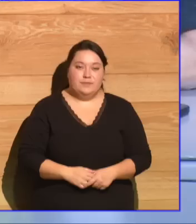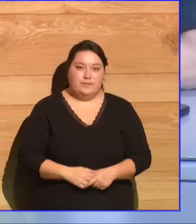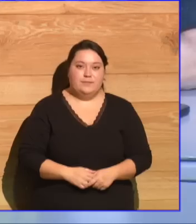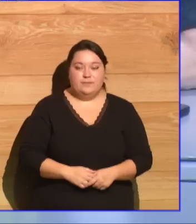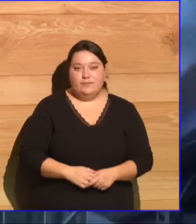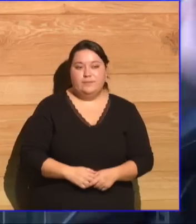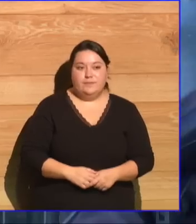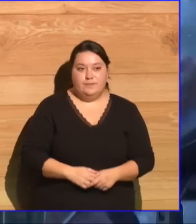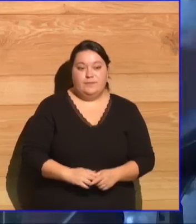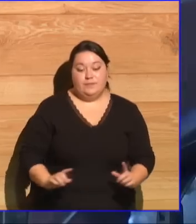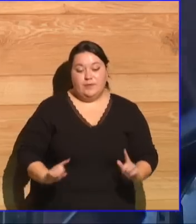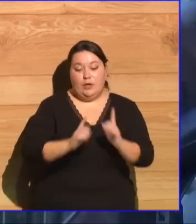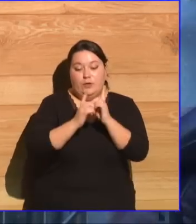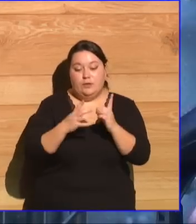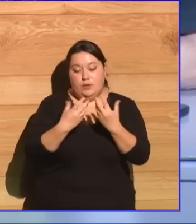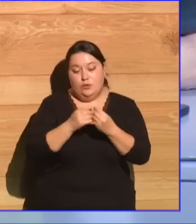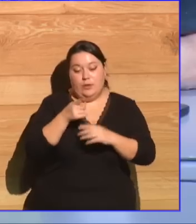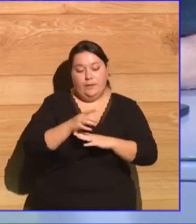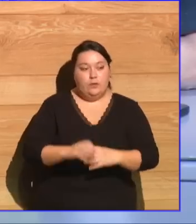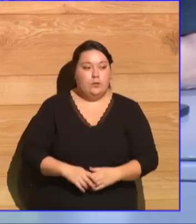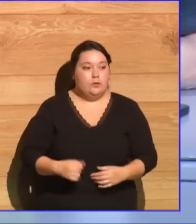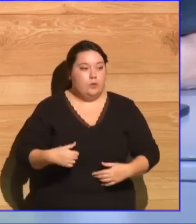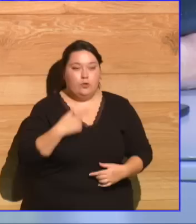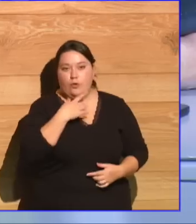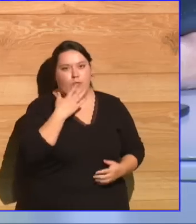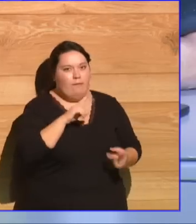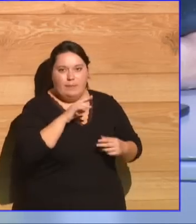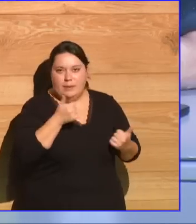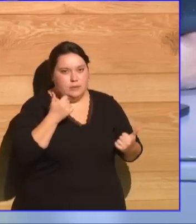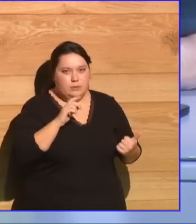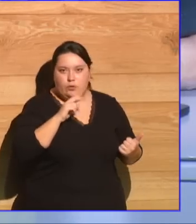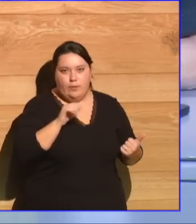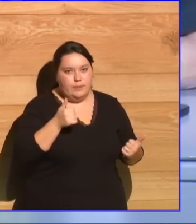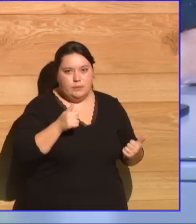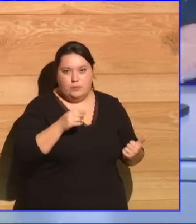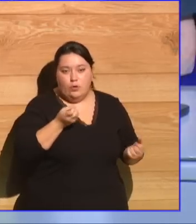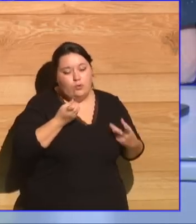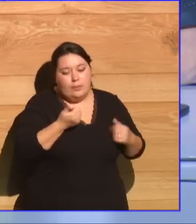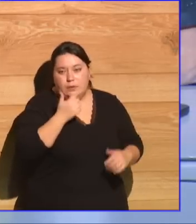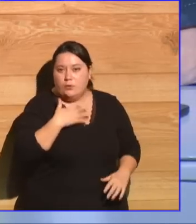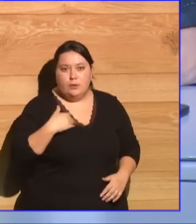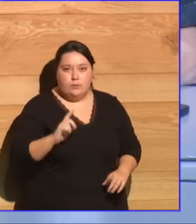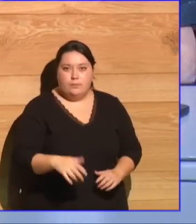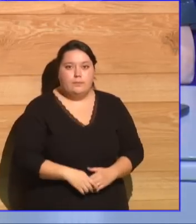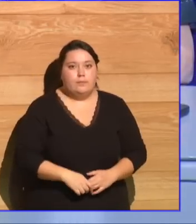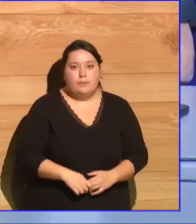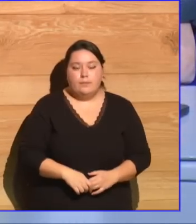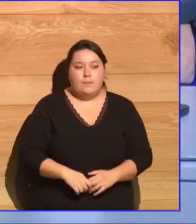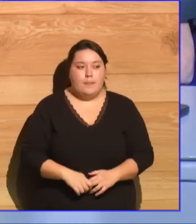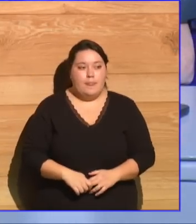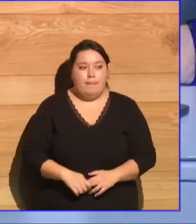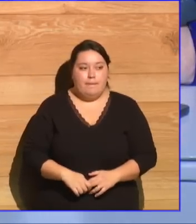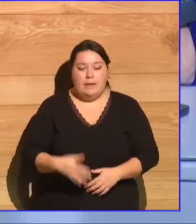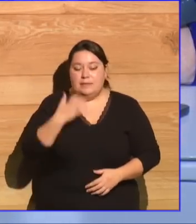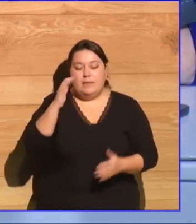O sea, Vale. te encontraste con No Spielberg... quiere, es que no quiere contar más. No quiero No quiere contar más, que yo tampoco quiero presionar a... Si a-